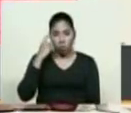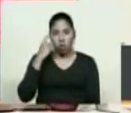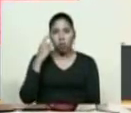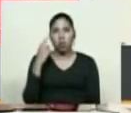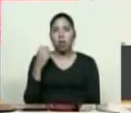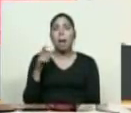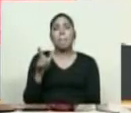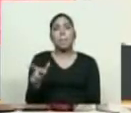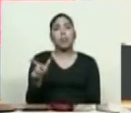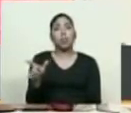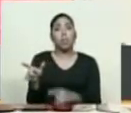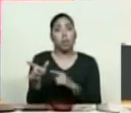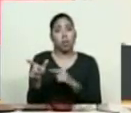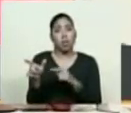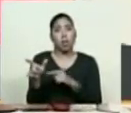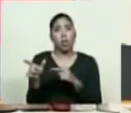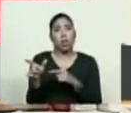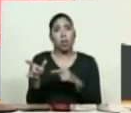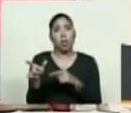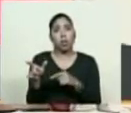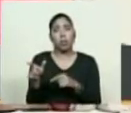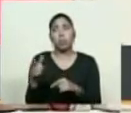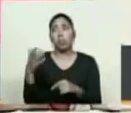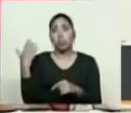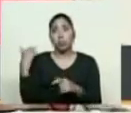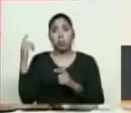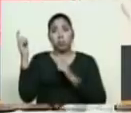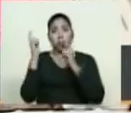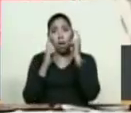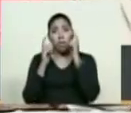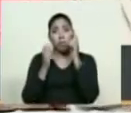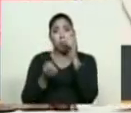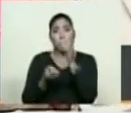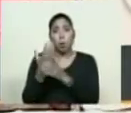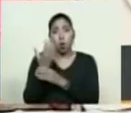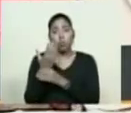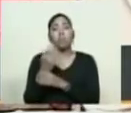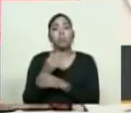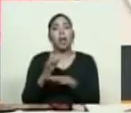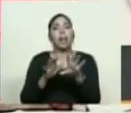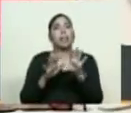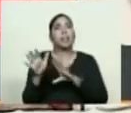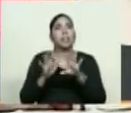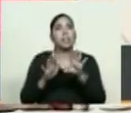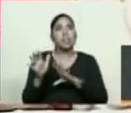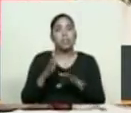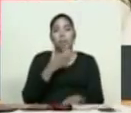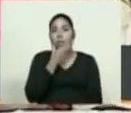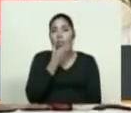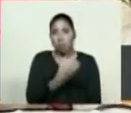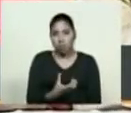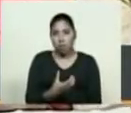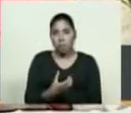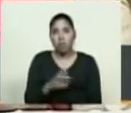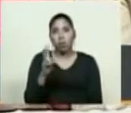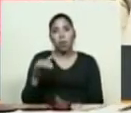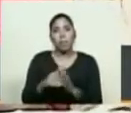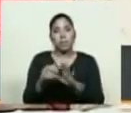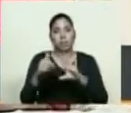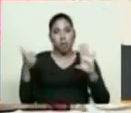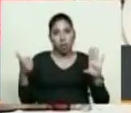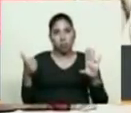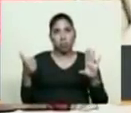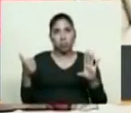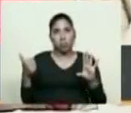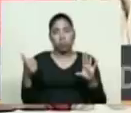Partido Socialista Unido de Venezuela es el partido de Hugo Chávez, un partido creado el 15 de diciembre del 2006 por el comandante Hugo